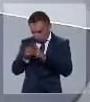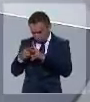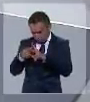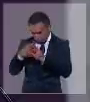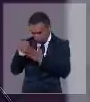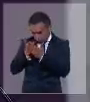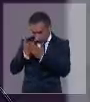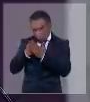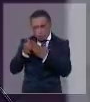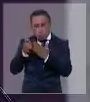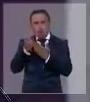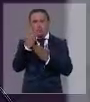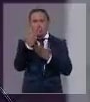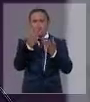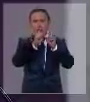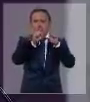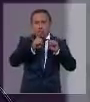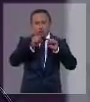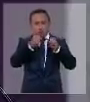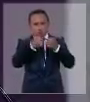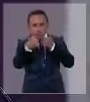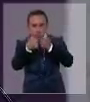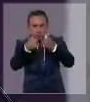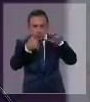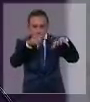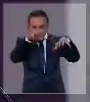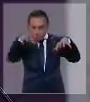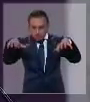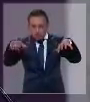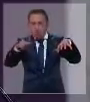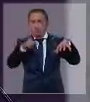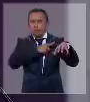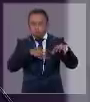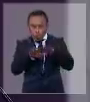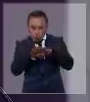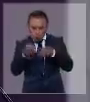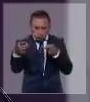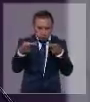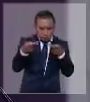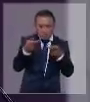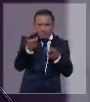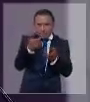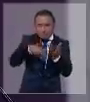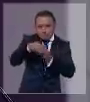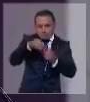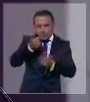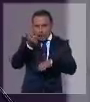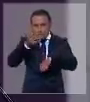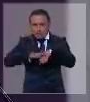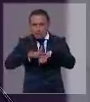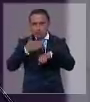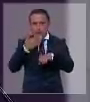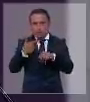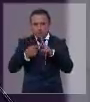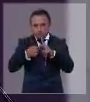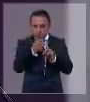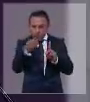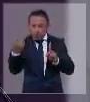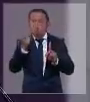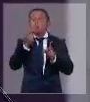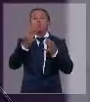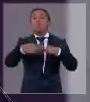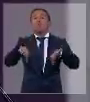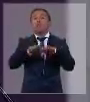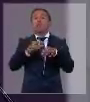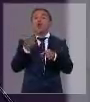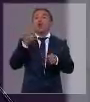sistemas. El planteamiento implica que todas las clínicas y todos los hospitales estén 100% equipados, que